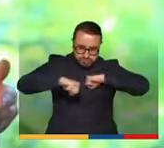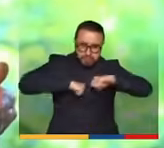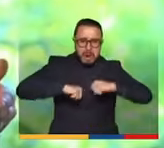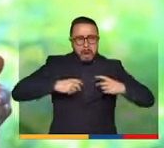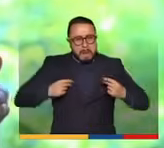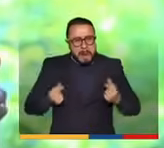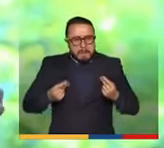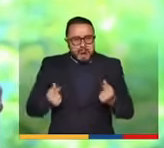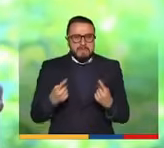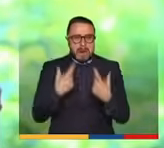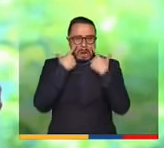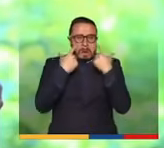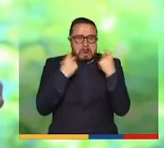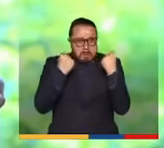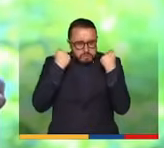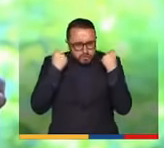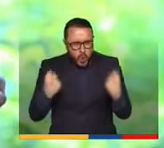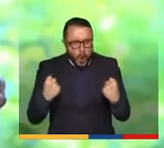más radicales.